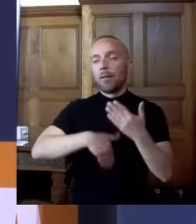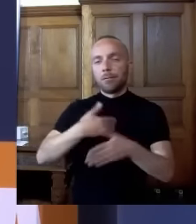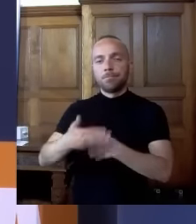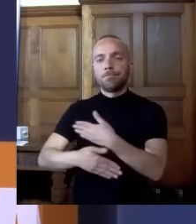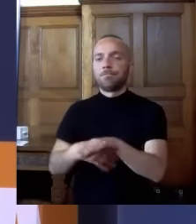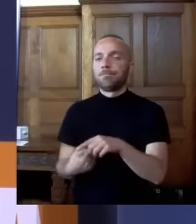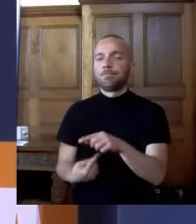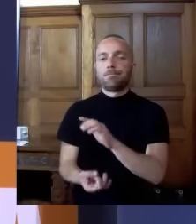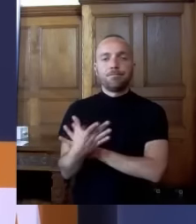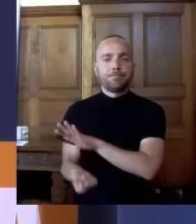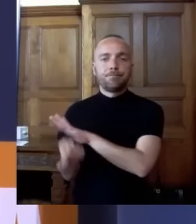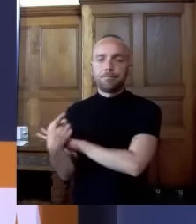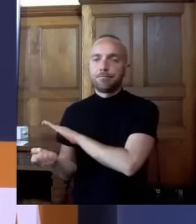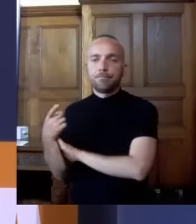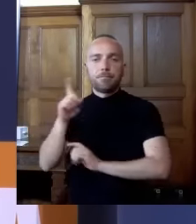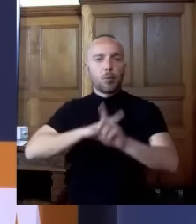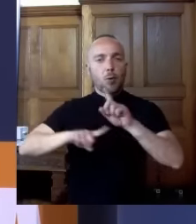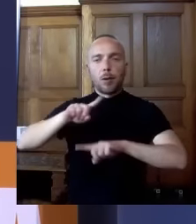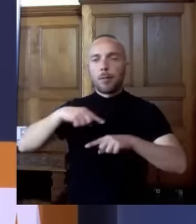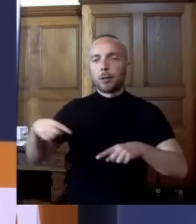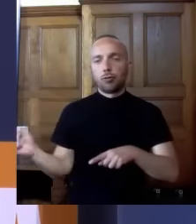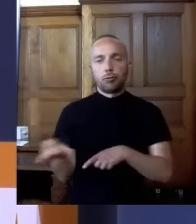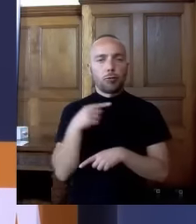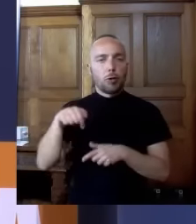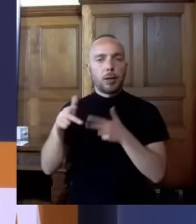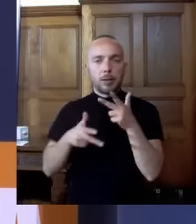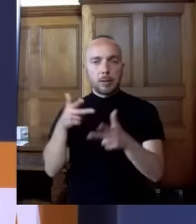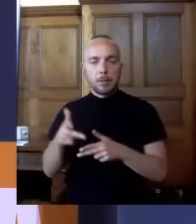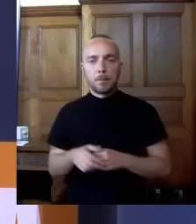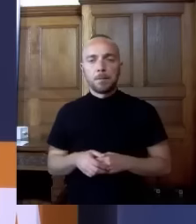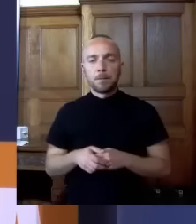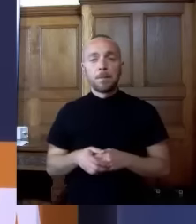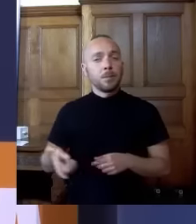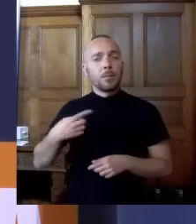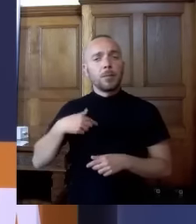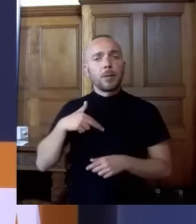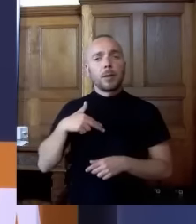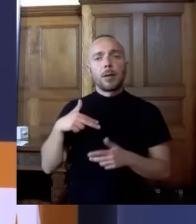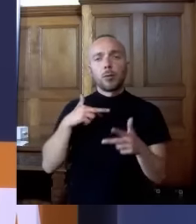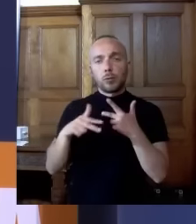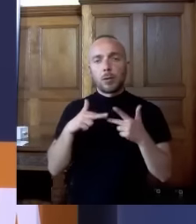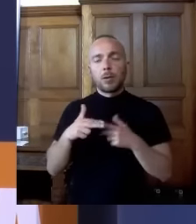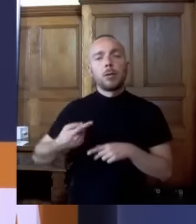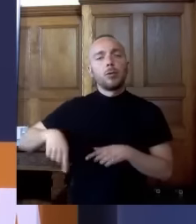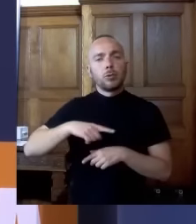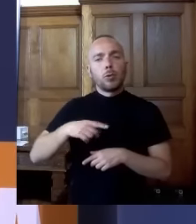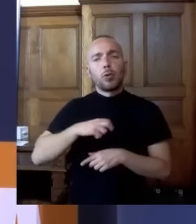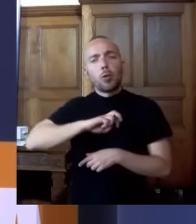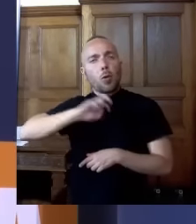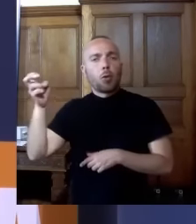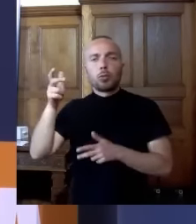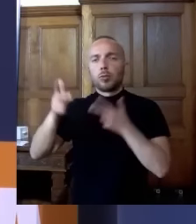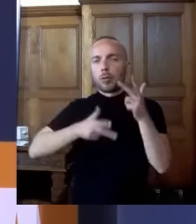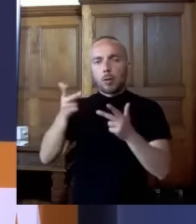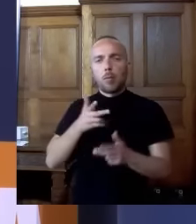problemas que hoy tenemos en euskadi eta GC beste euskadi bat posible dela uste dugu